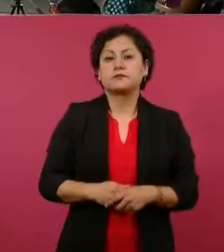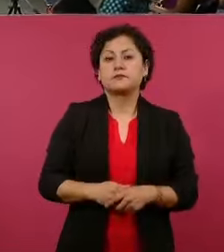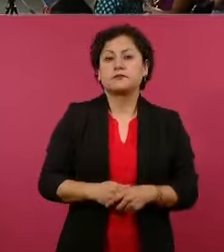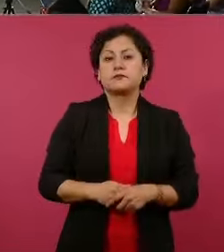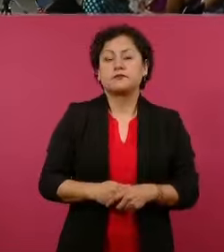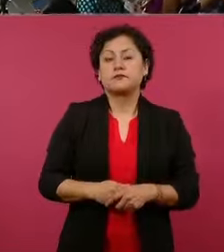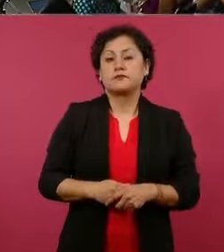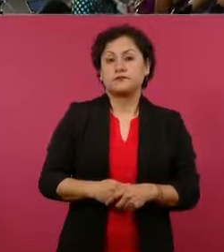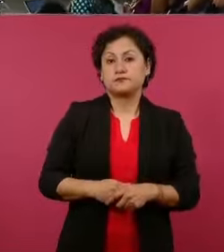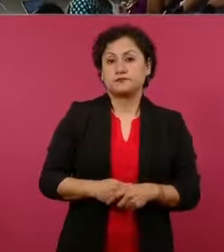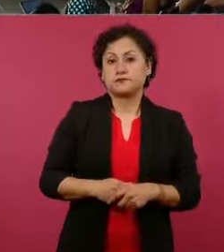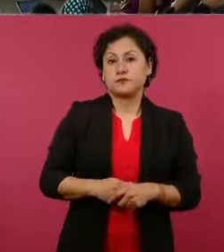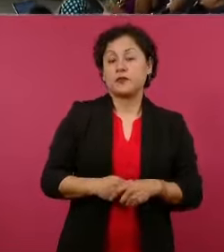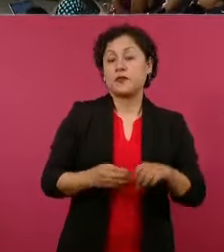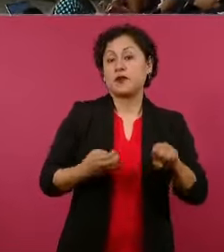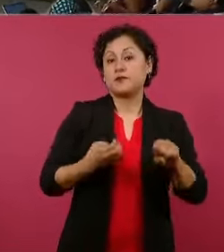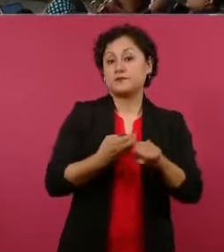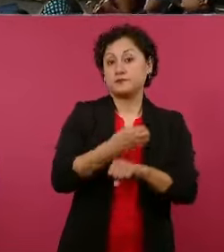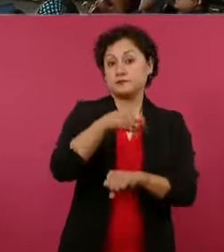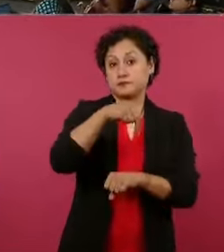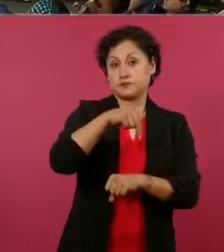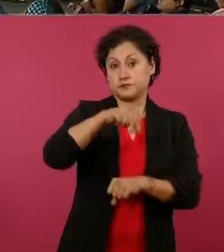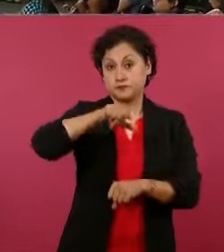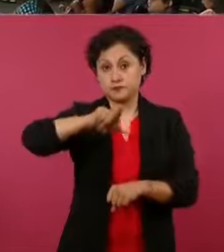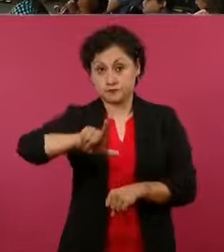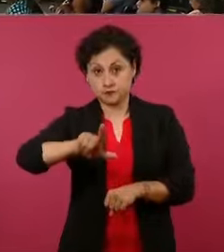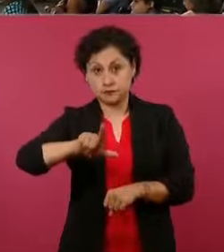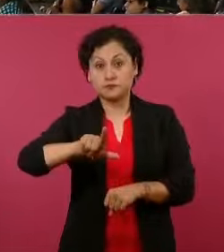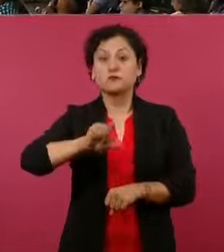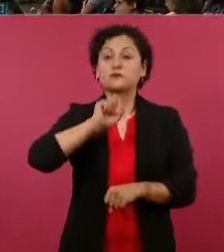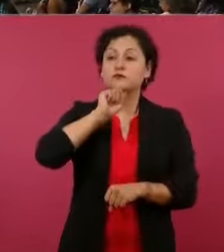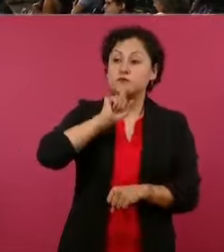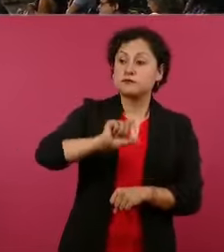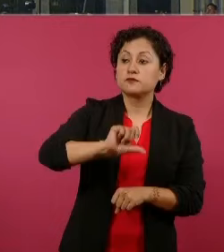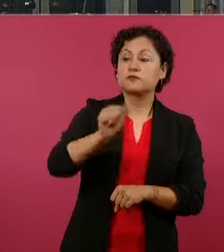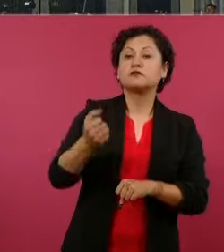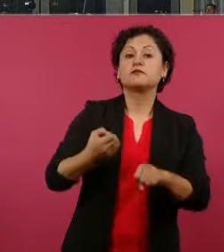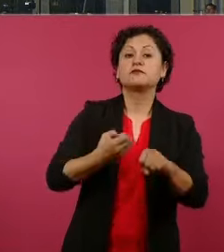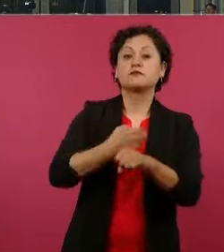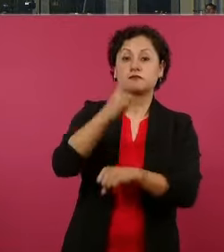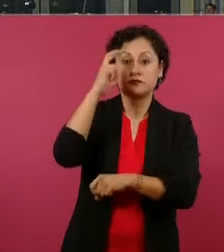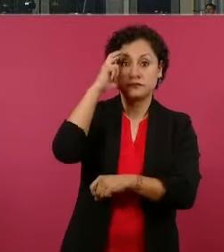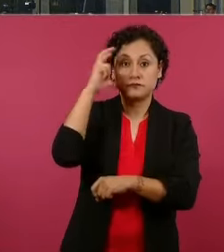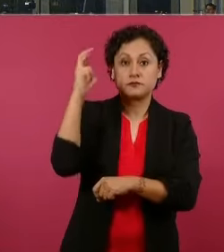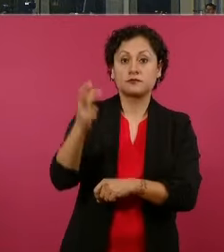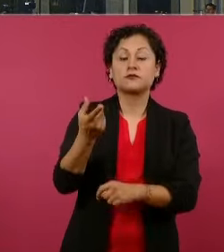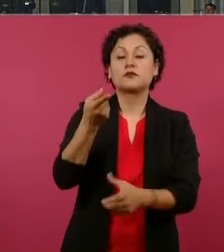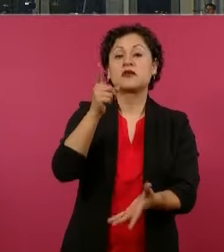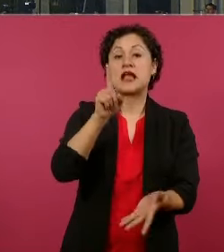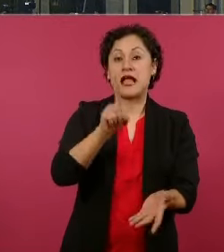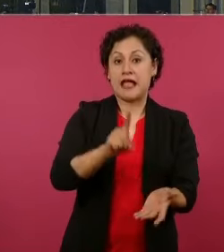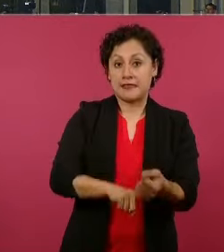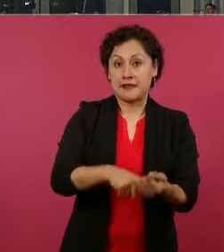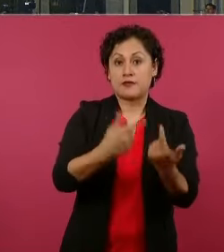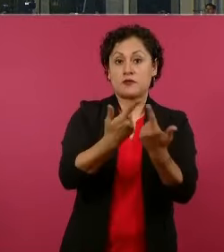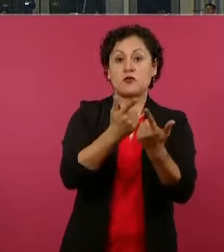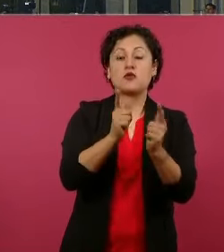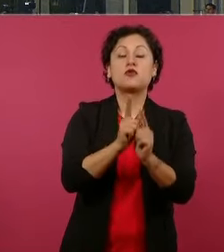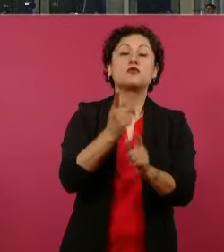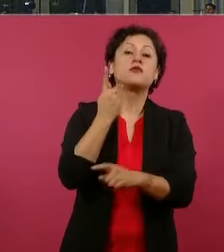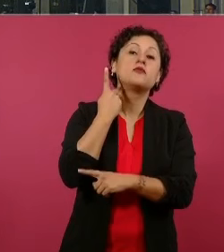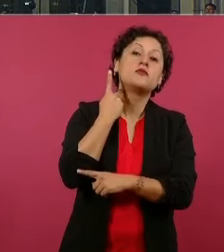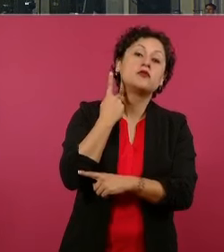Nuevo León e Hidalgo no hubo una alianza entre morena y y lo y el